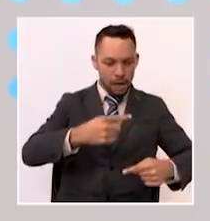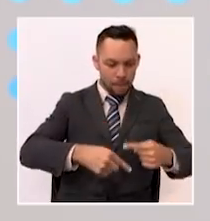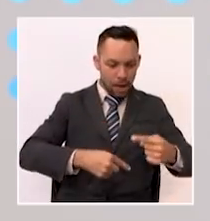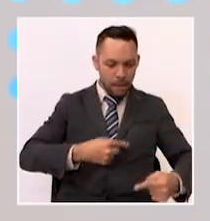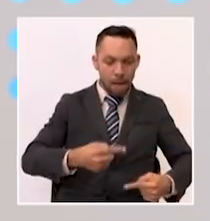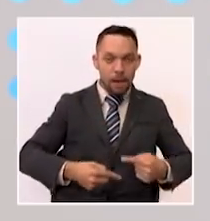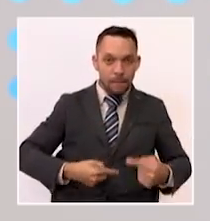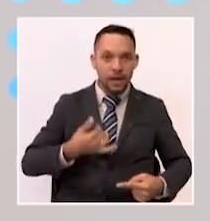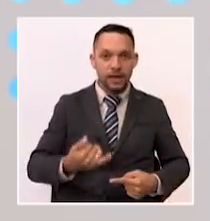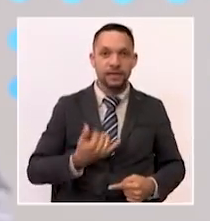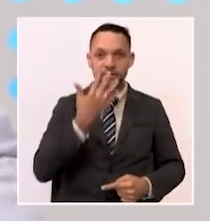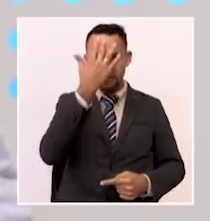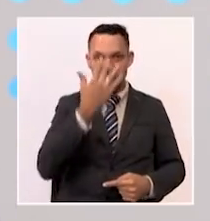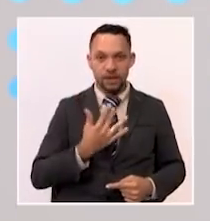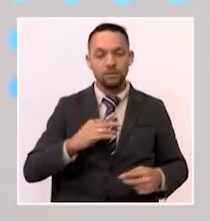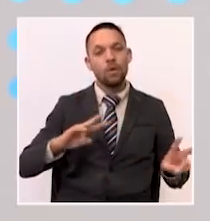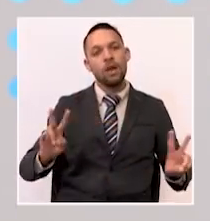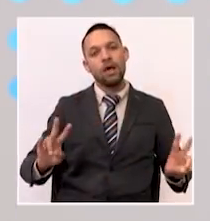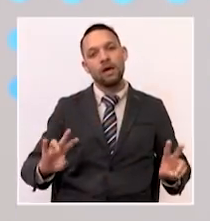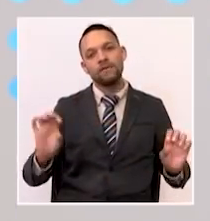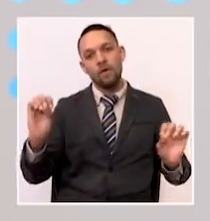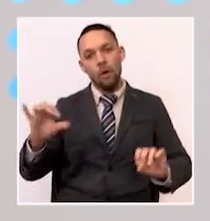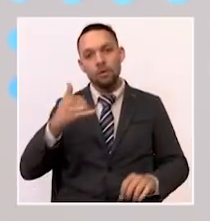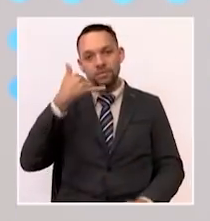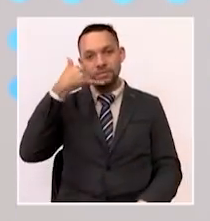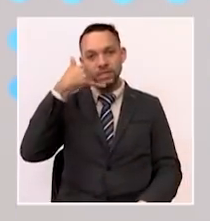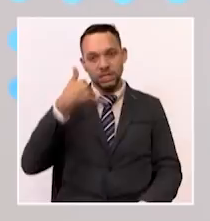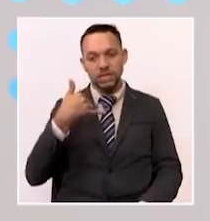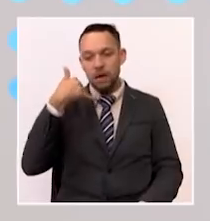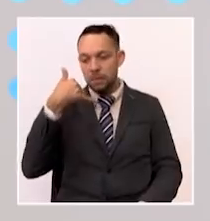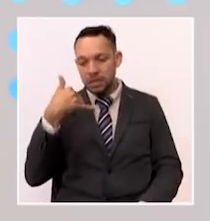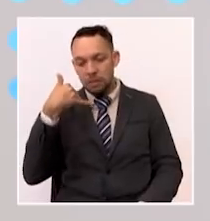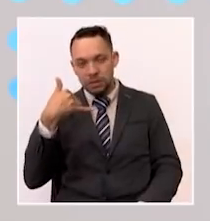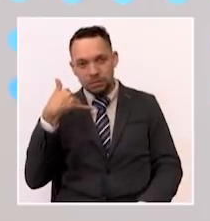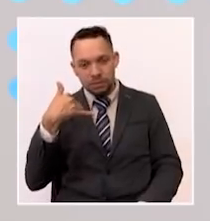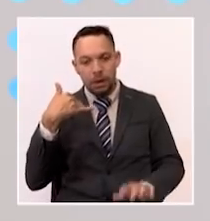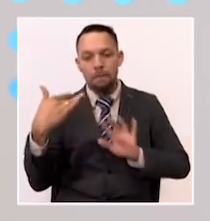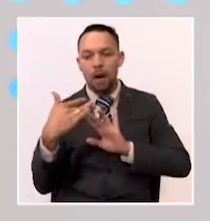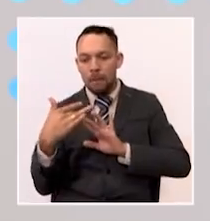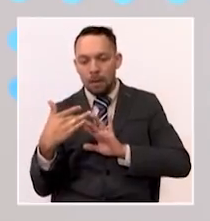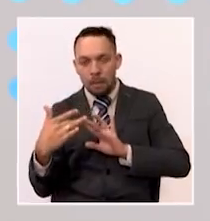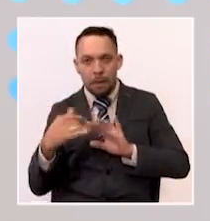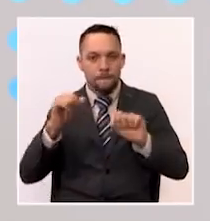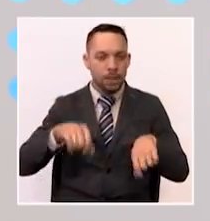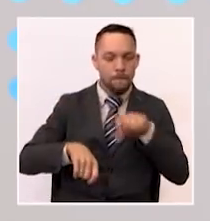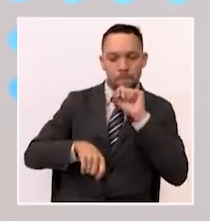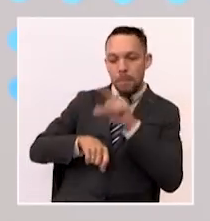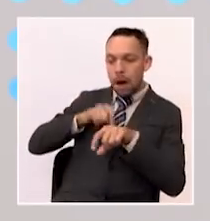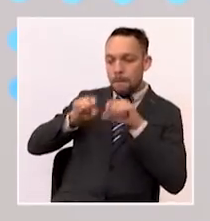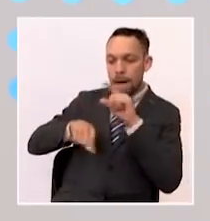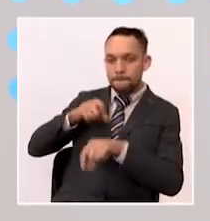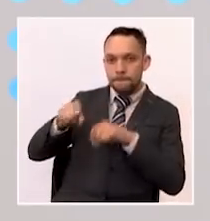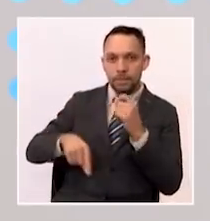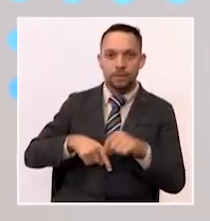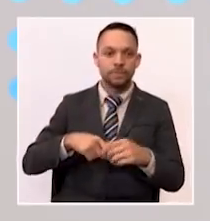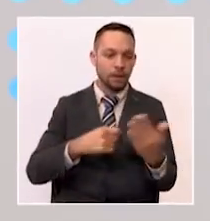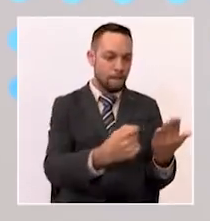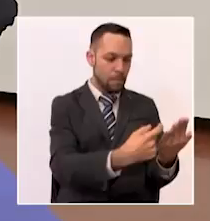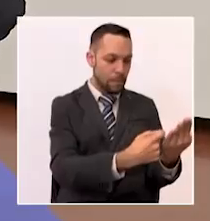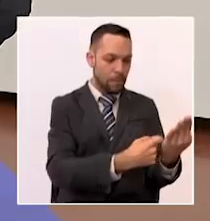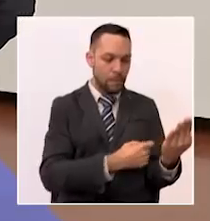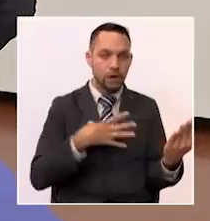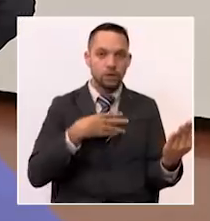Facebook Live o a través de la línea gratuita, para que llamen y pregunten acerca de, vamos a hablar de flujos Ajá.